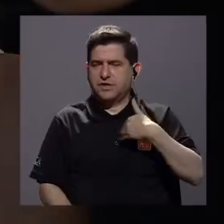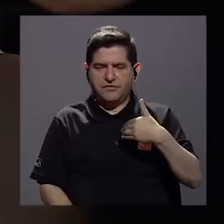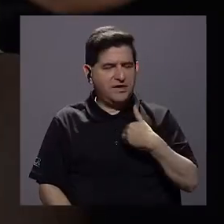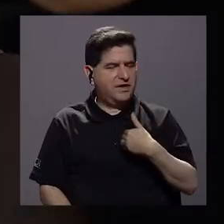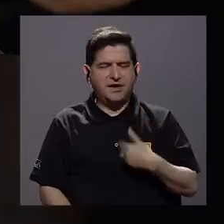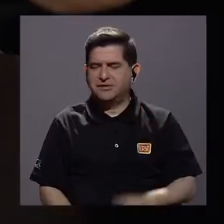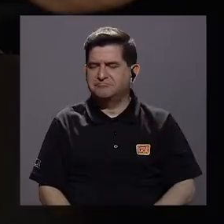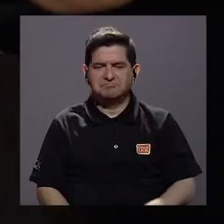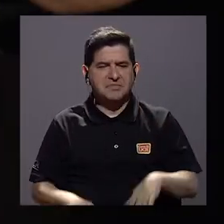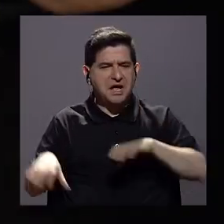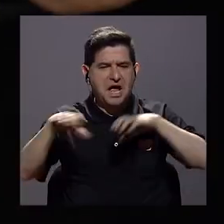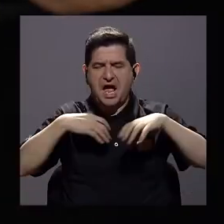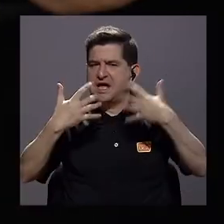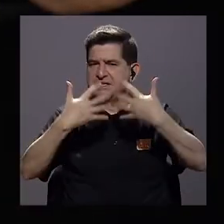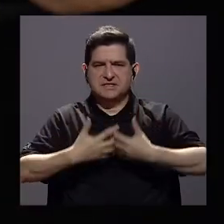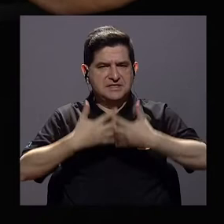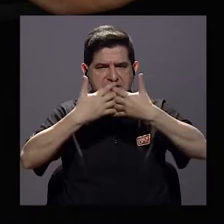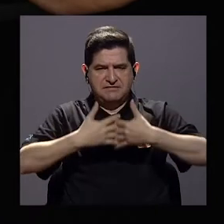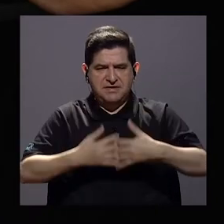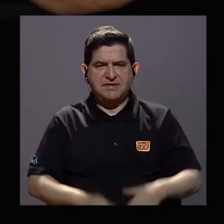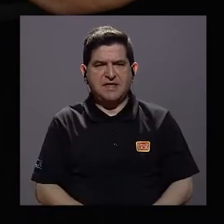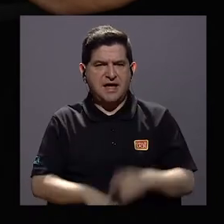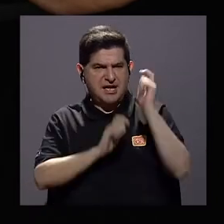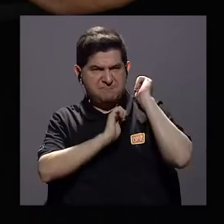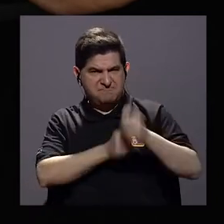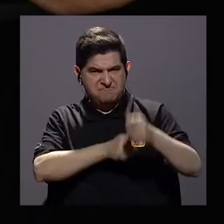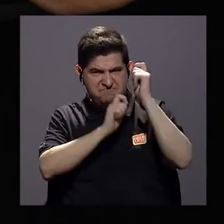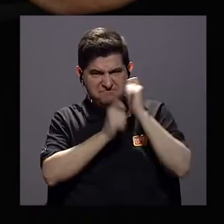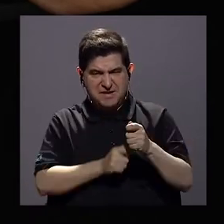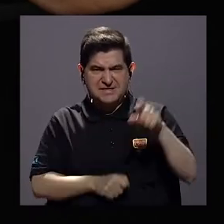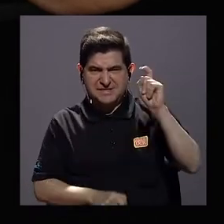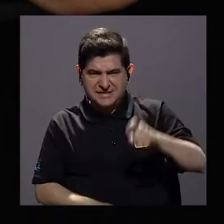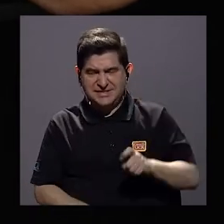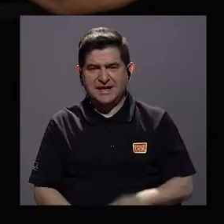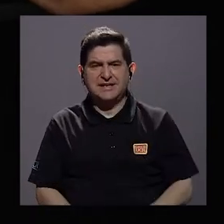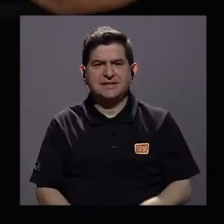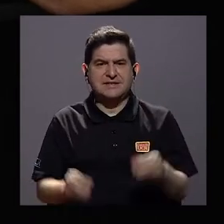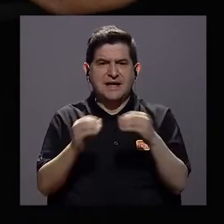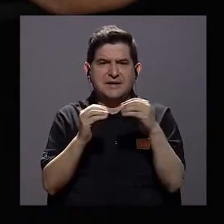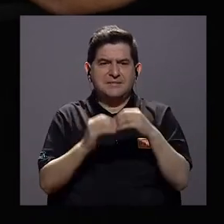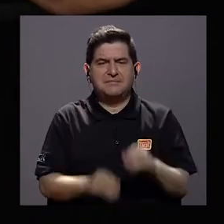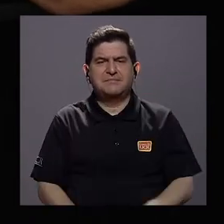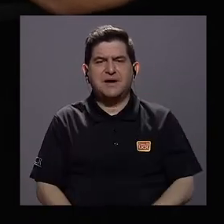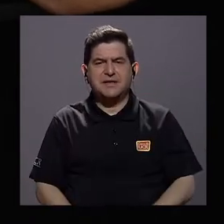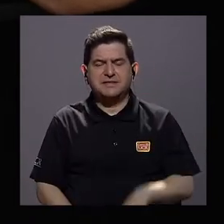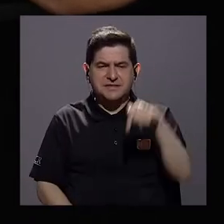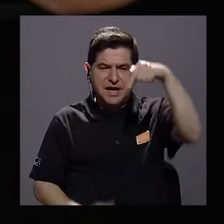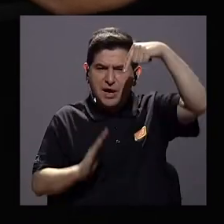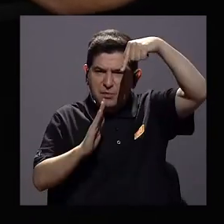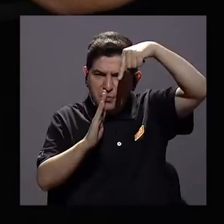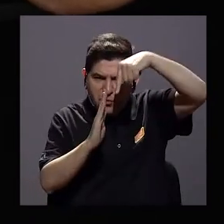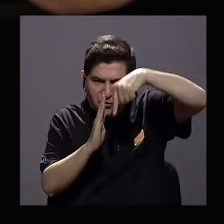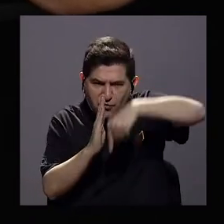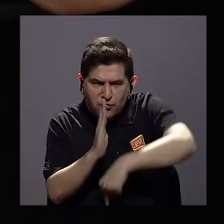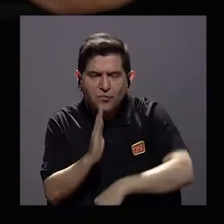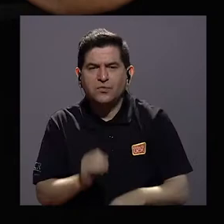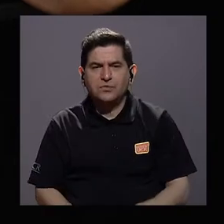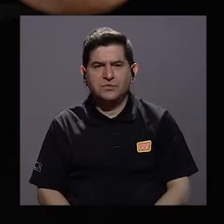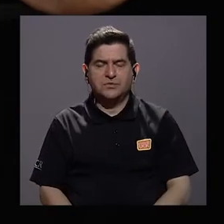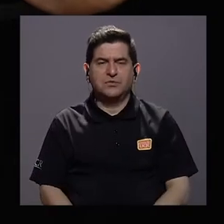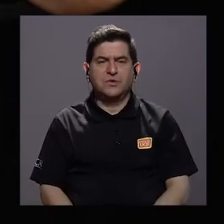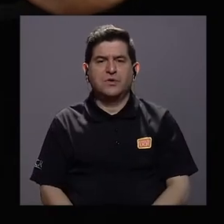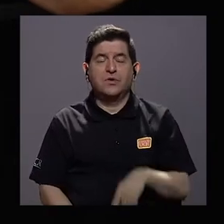una actividad industrial, es decir, no tenemos pesquerías que requieren, que son más de fondo, de profundidad,